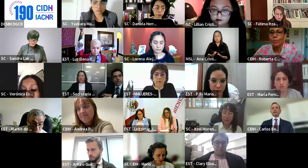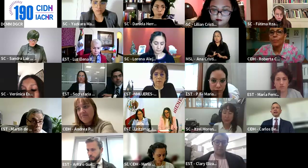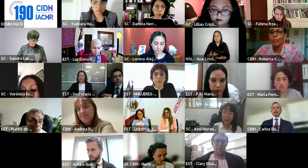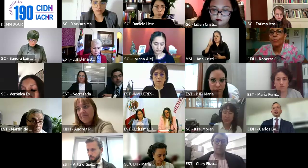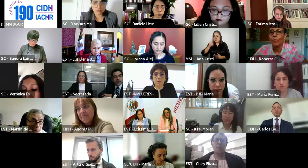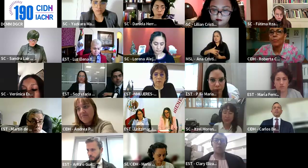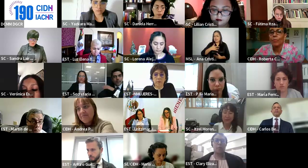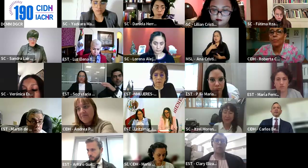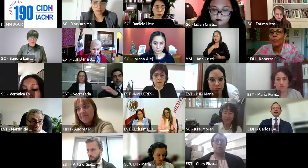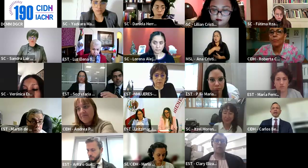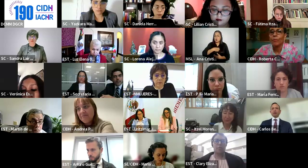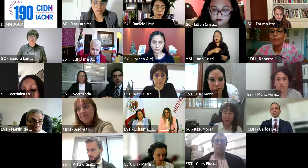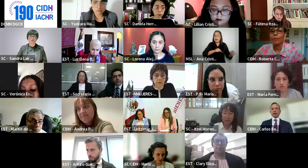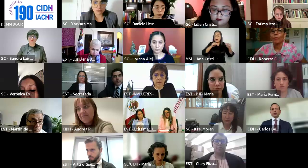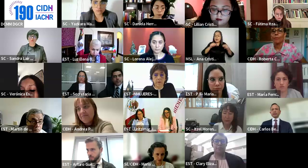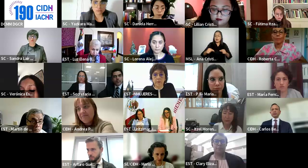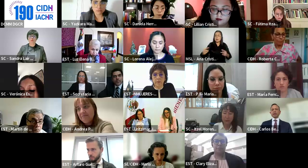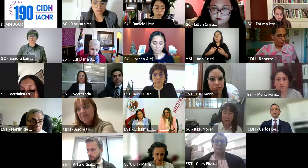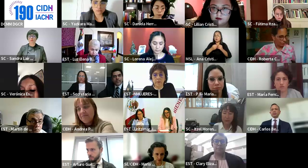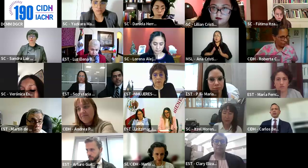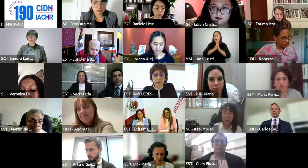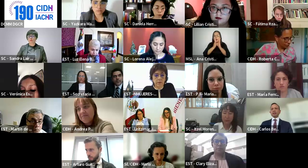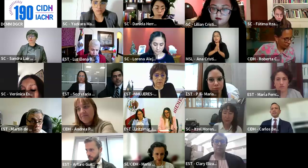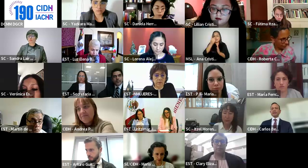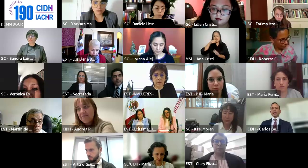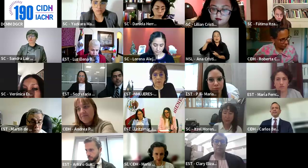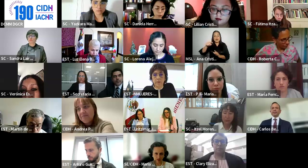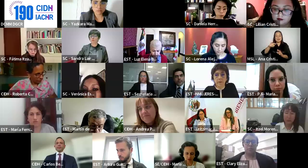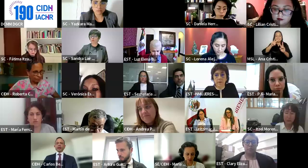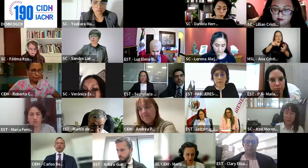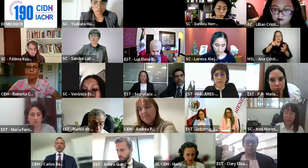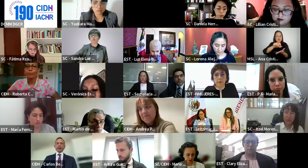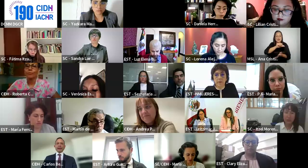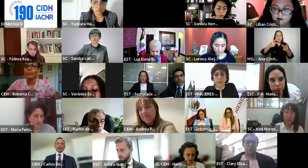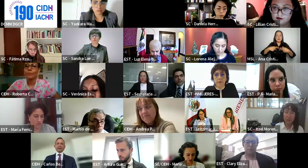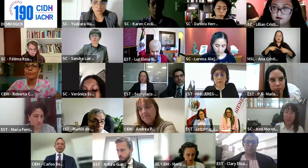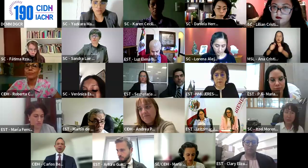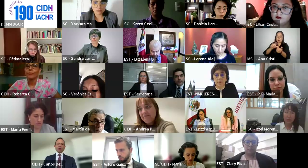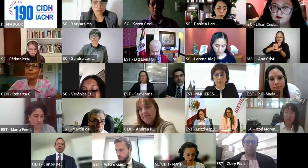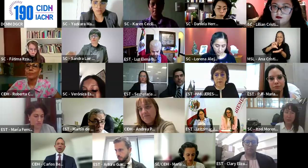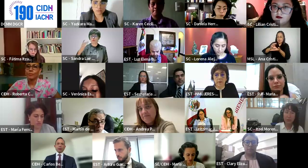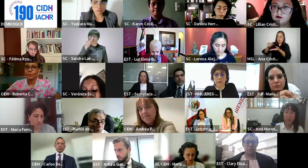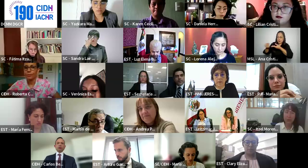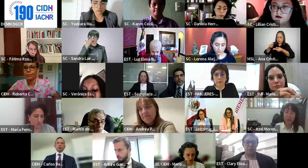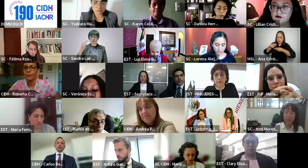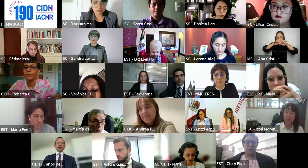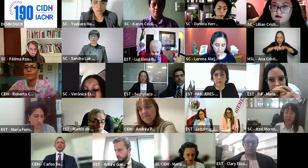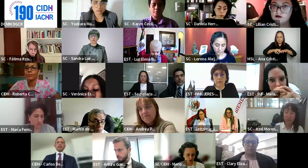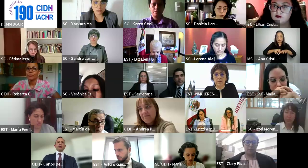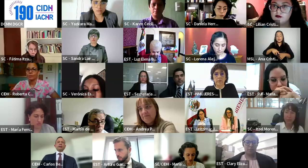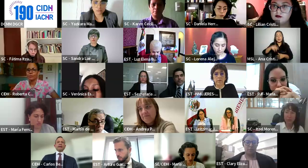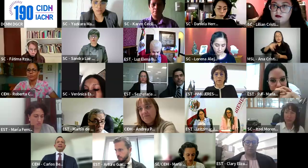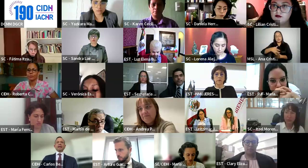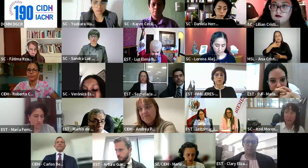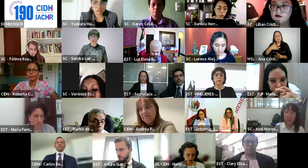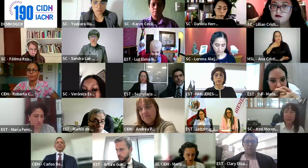contento de estar aquí como relator para los derechos de las personas con discapacidad. En este diálogo valoro mucho que el